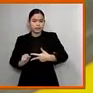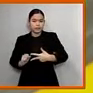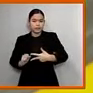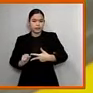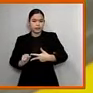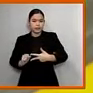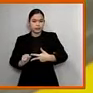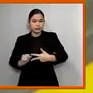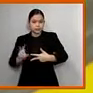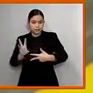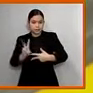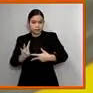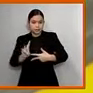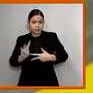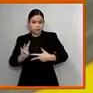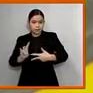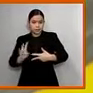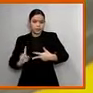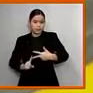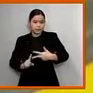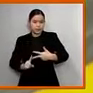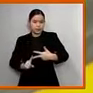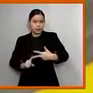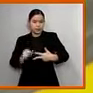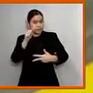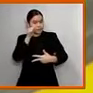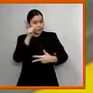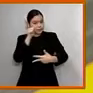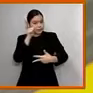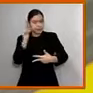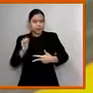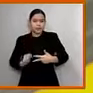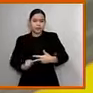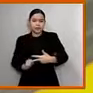Este es el 17, tercer número ganador, atentos.